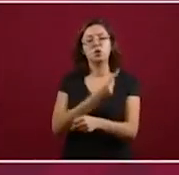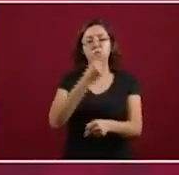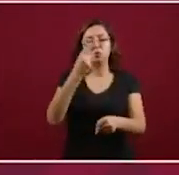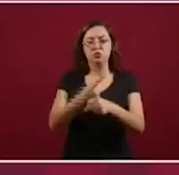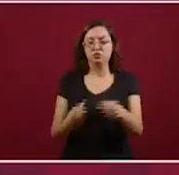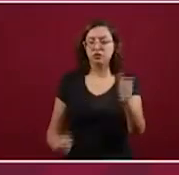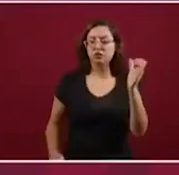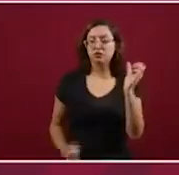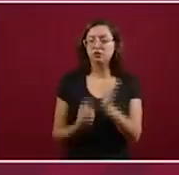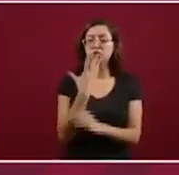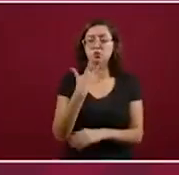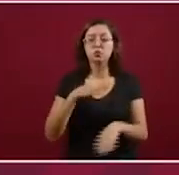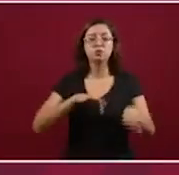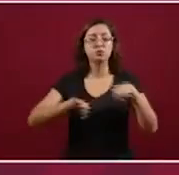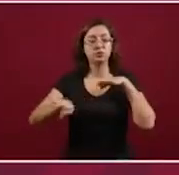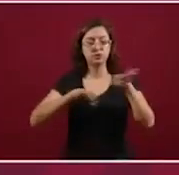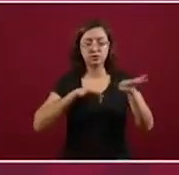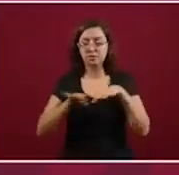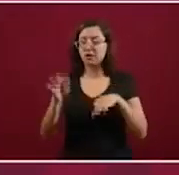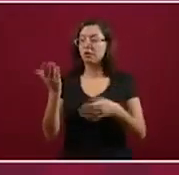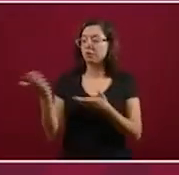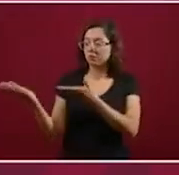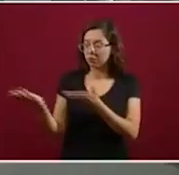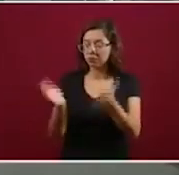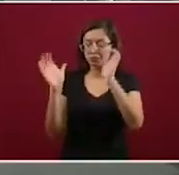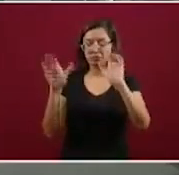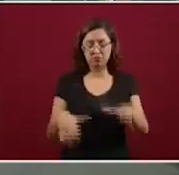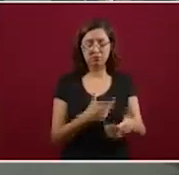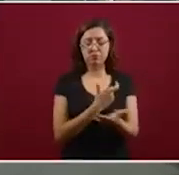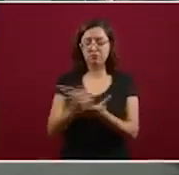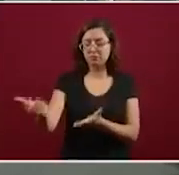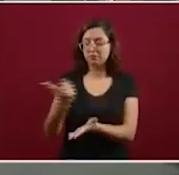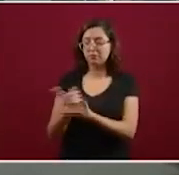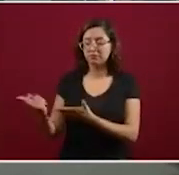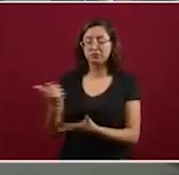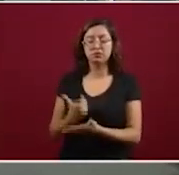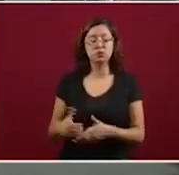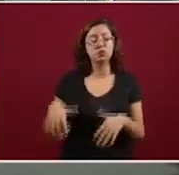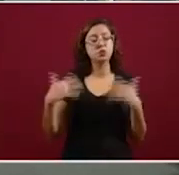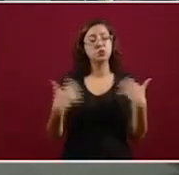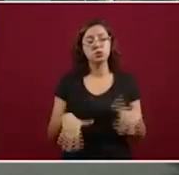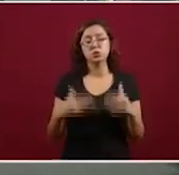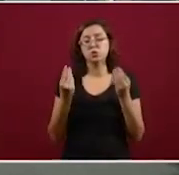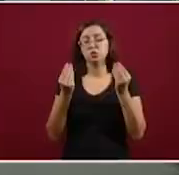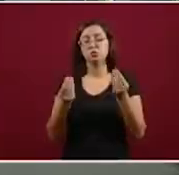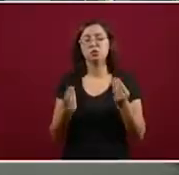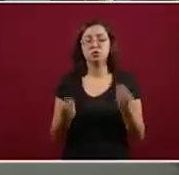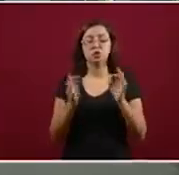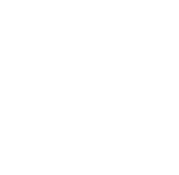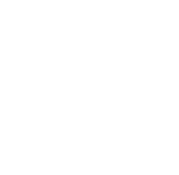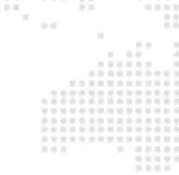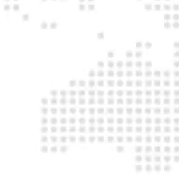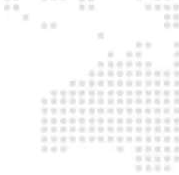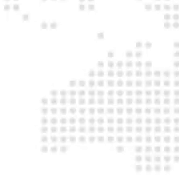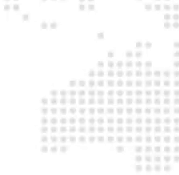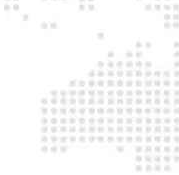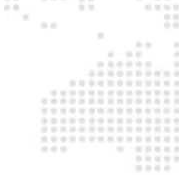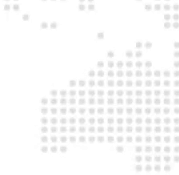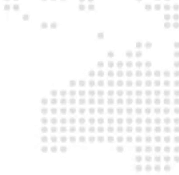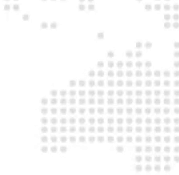nuevas de empleos remunerados son un componente extraordinariamente importante y poderoso